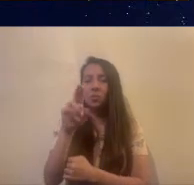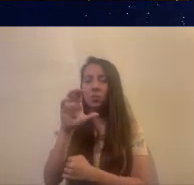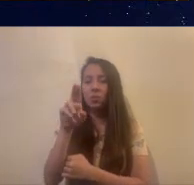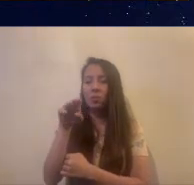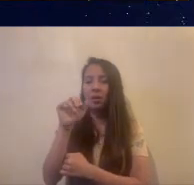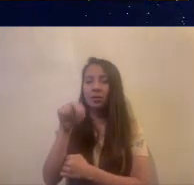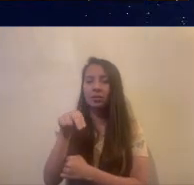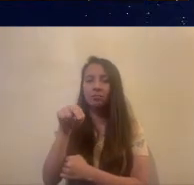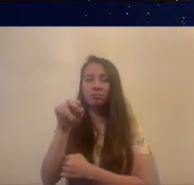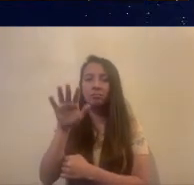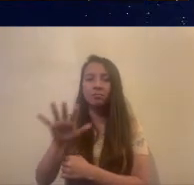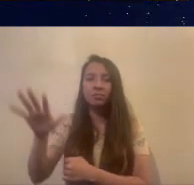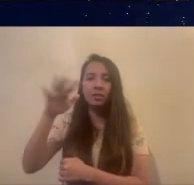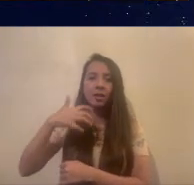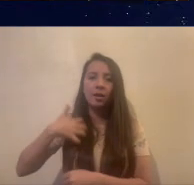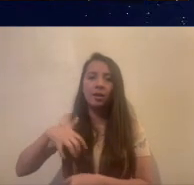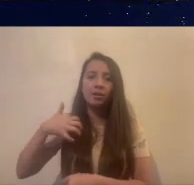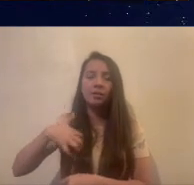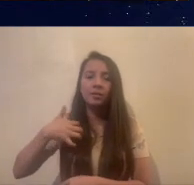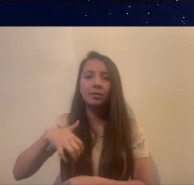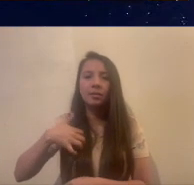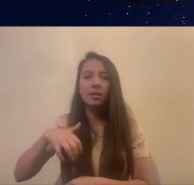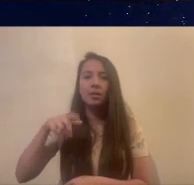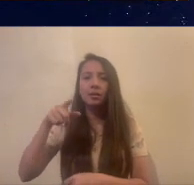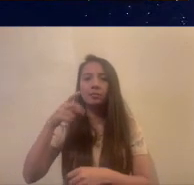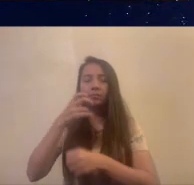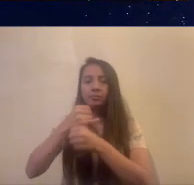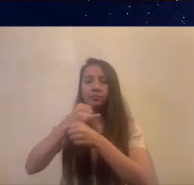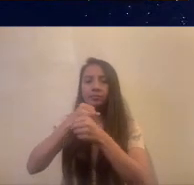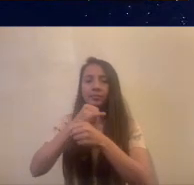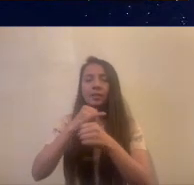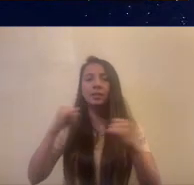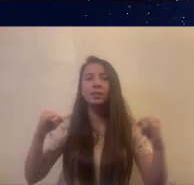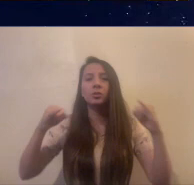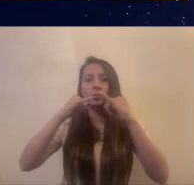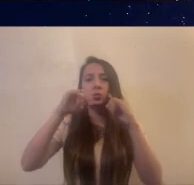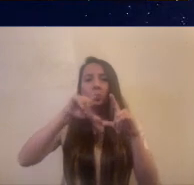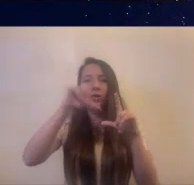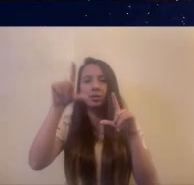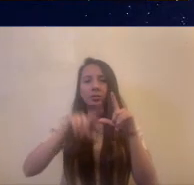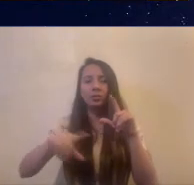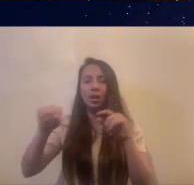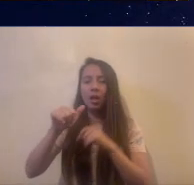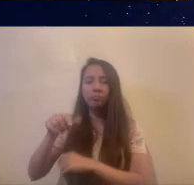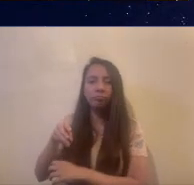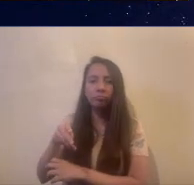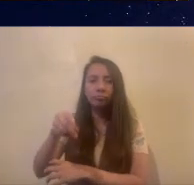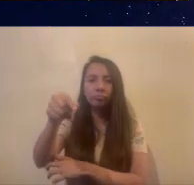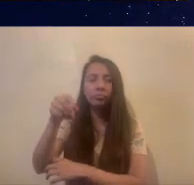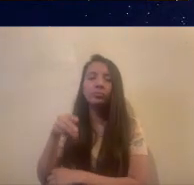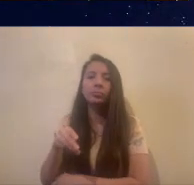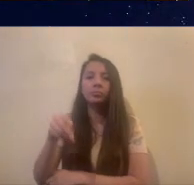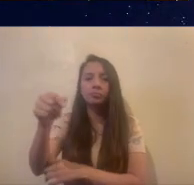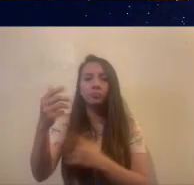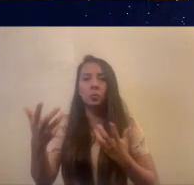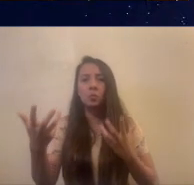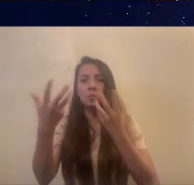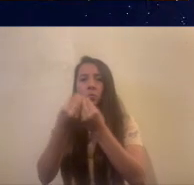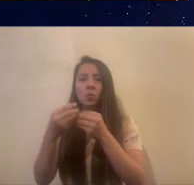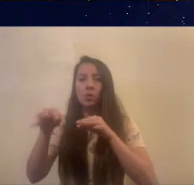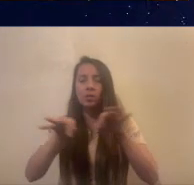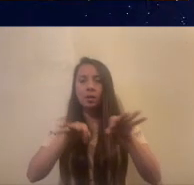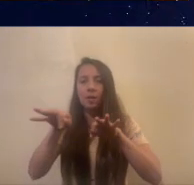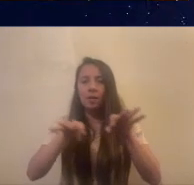Argentina, que se están ensayando en el INTA, que es el Instituto Nacional de Tecnología Agropecuaria, con quienes